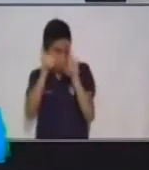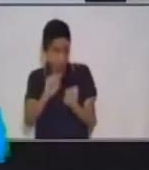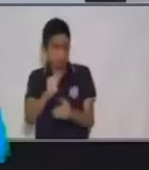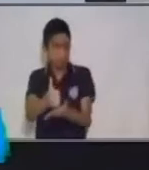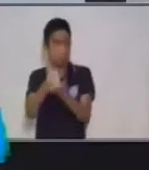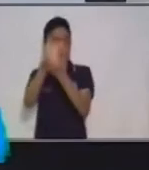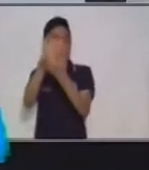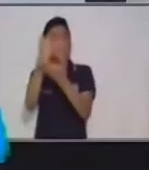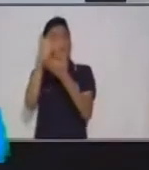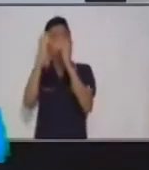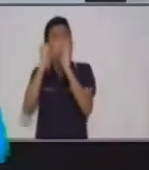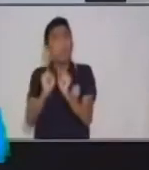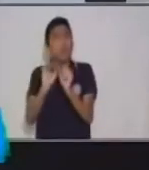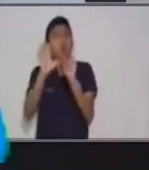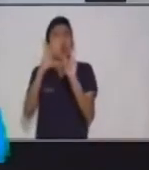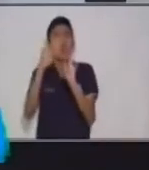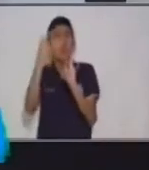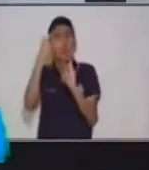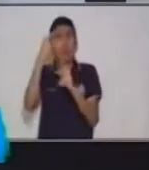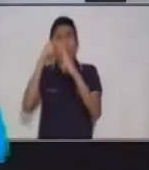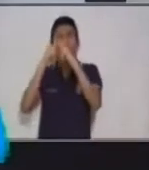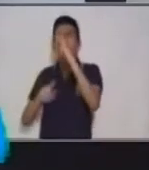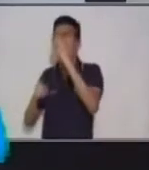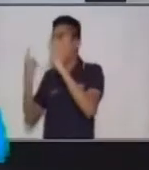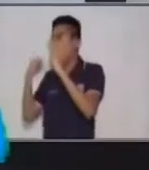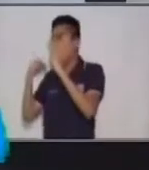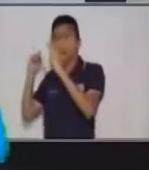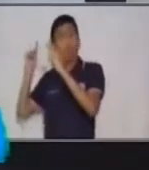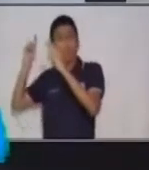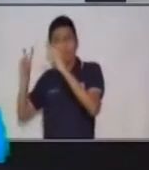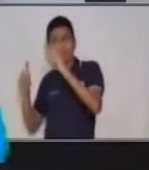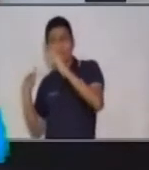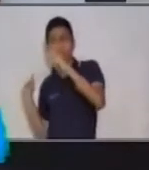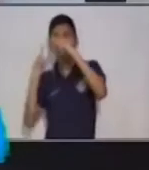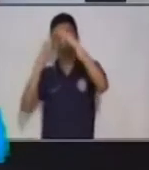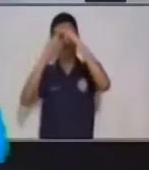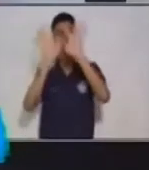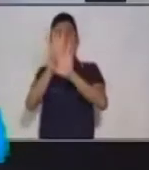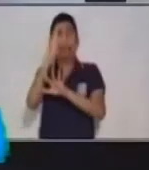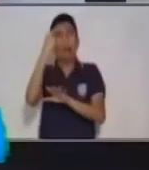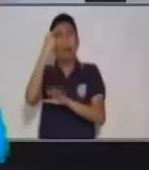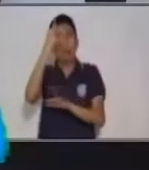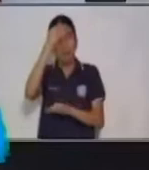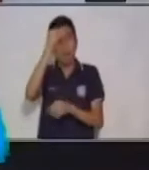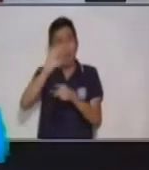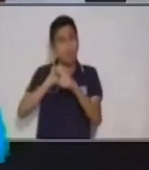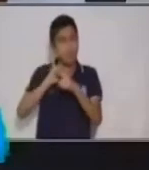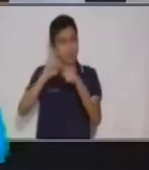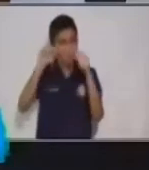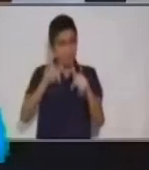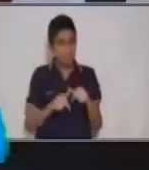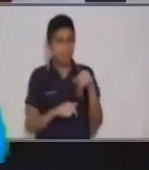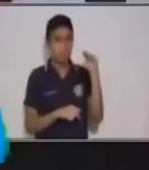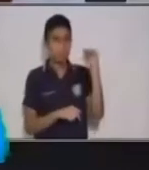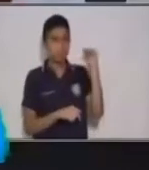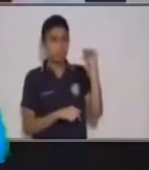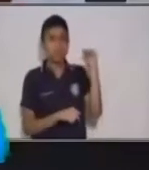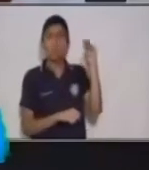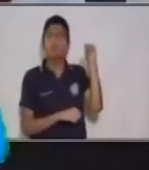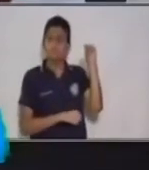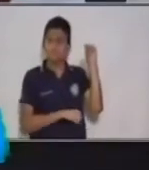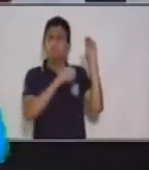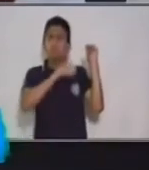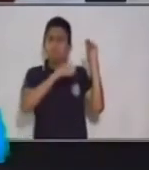a reactivar esos presaberes y con ello ya poder ir al siguiente tema. ¿Te parece? Me